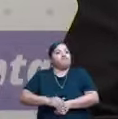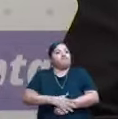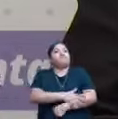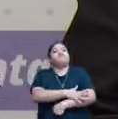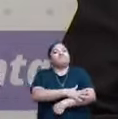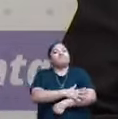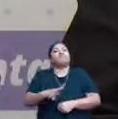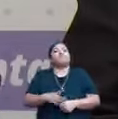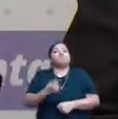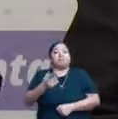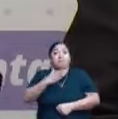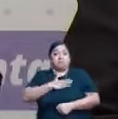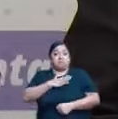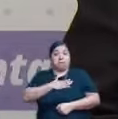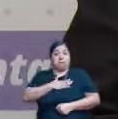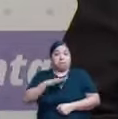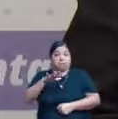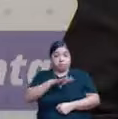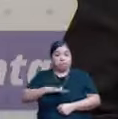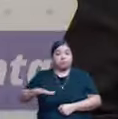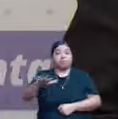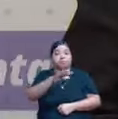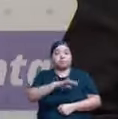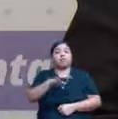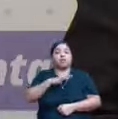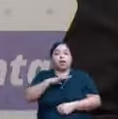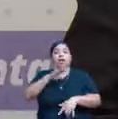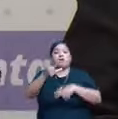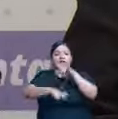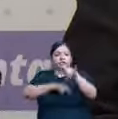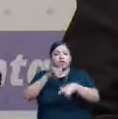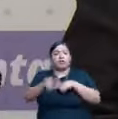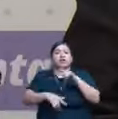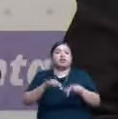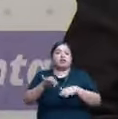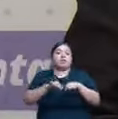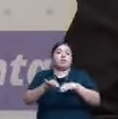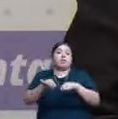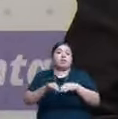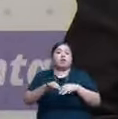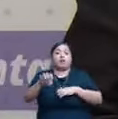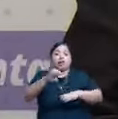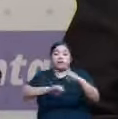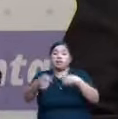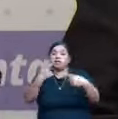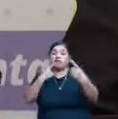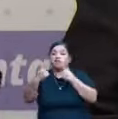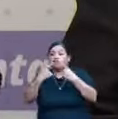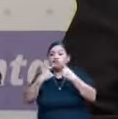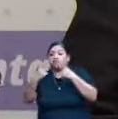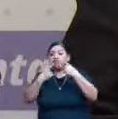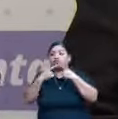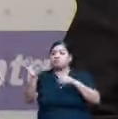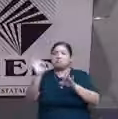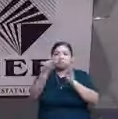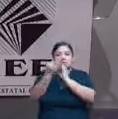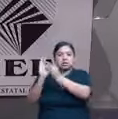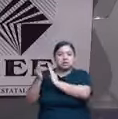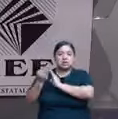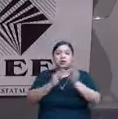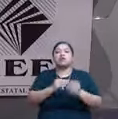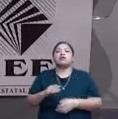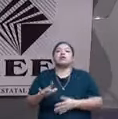el espacio que tuve varias veces la Feria del Empleo. Hablamos con las empresas de nuestro alrededor, de las